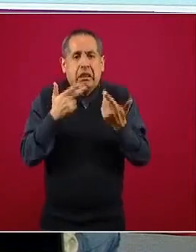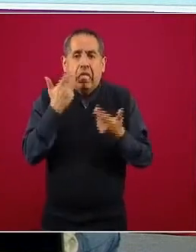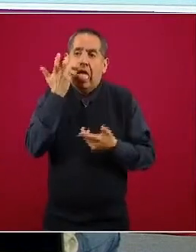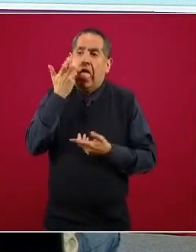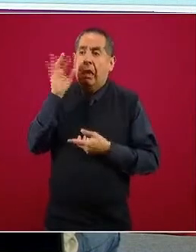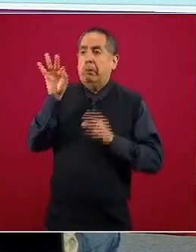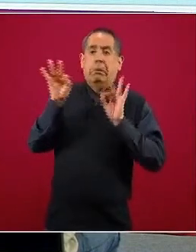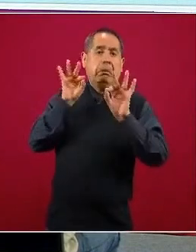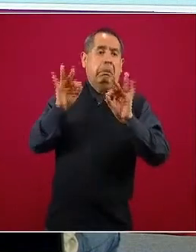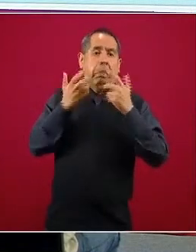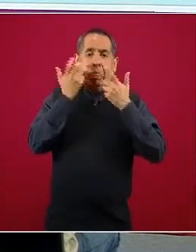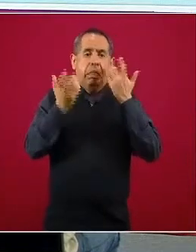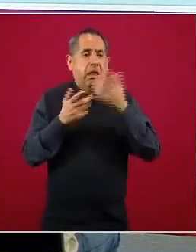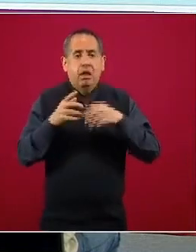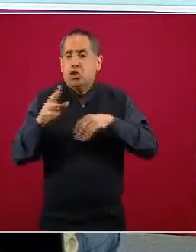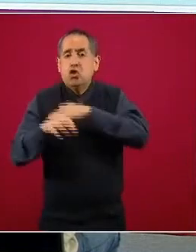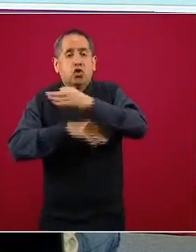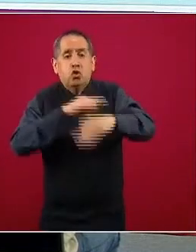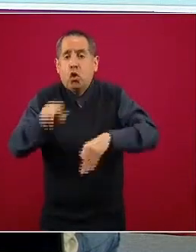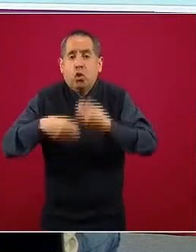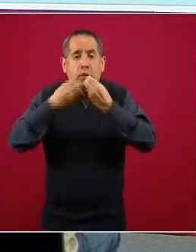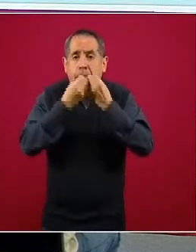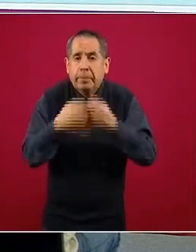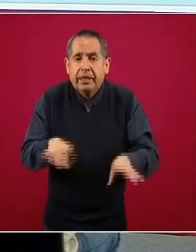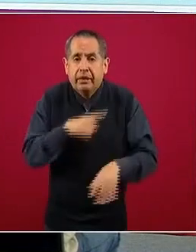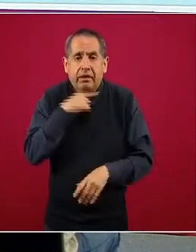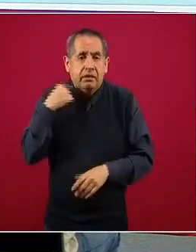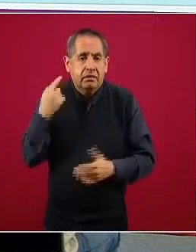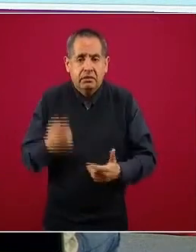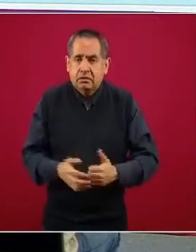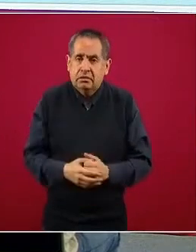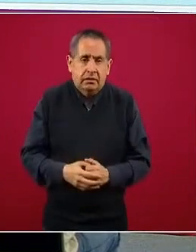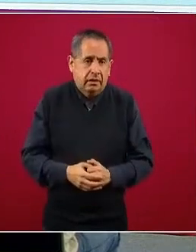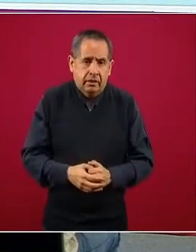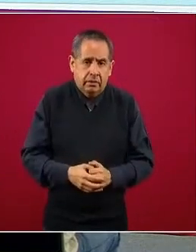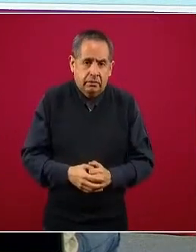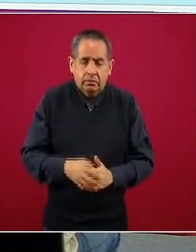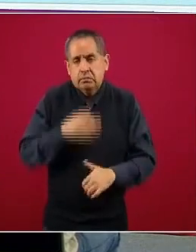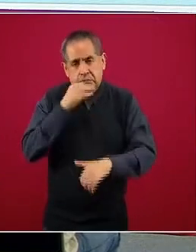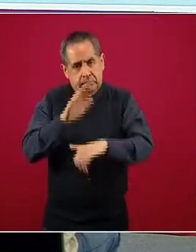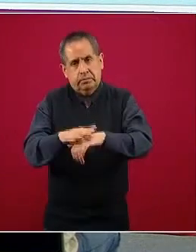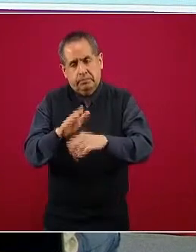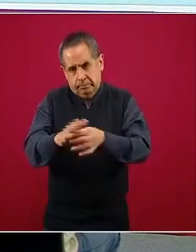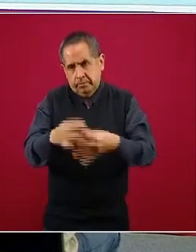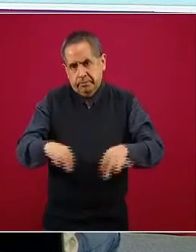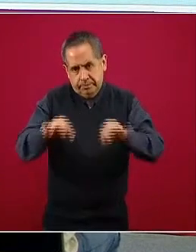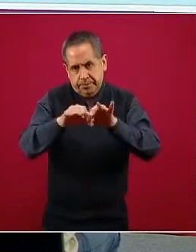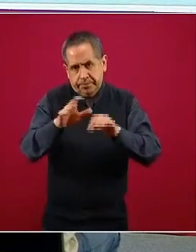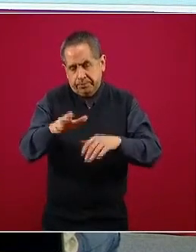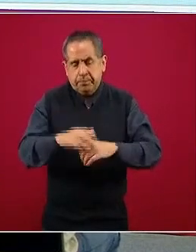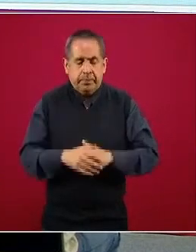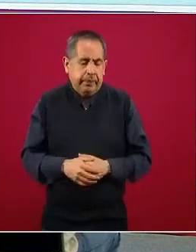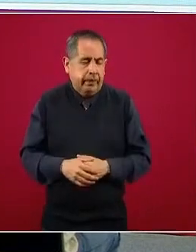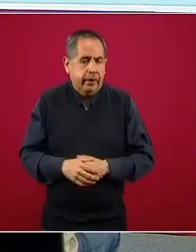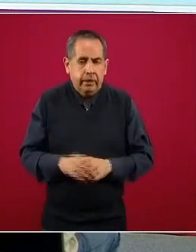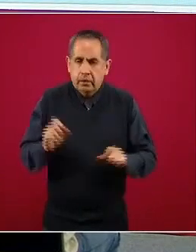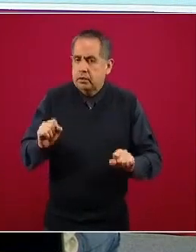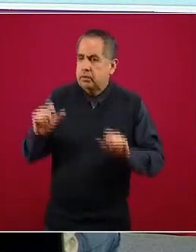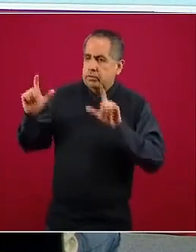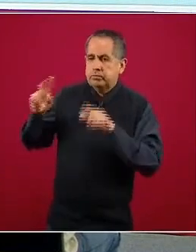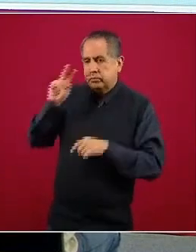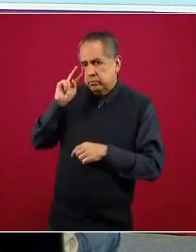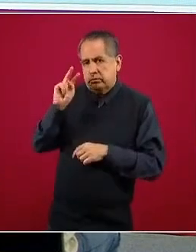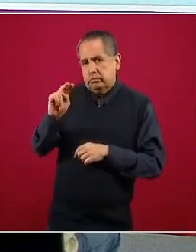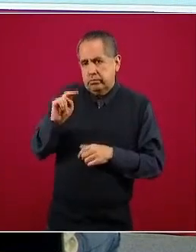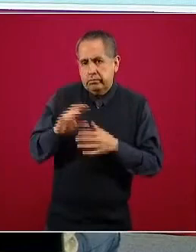está afectando a todas y todos. Es muy importante que lo tomemos en cuenta. Vamos a entrar en materia y lo vamos a